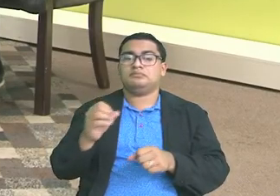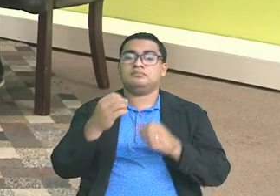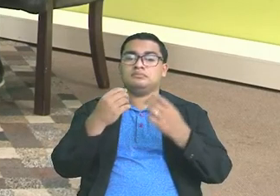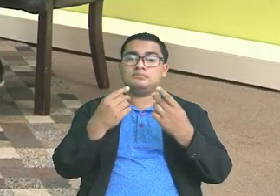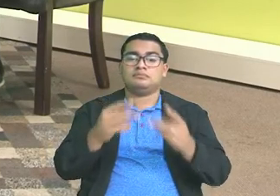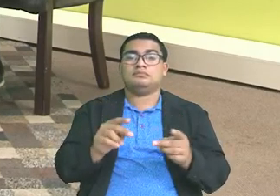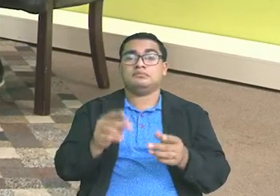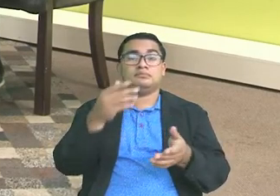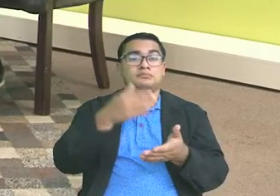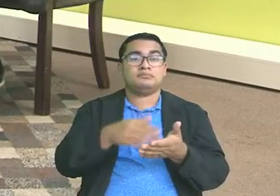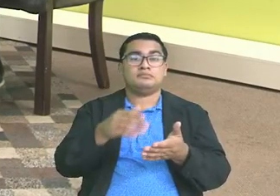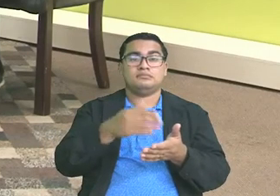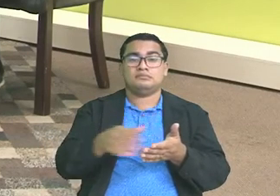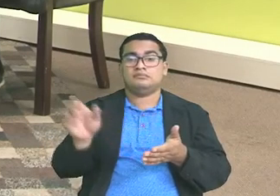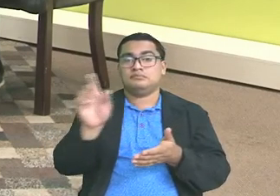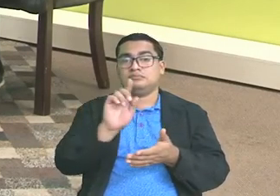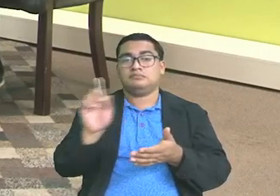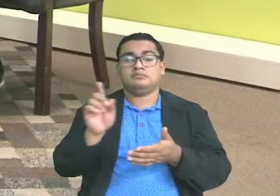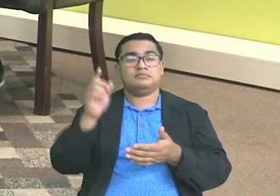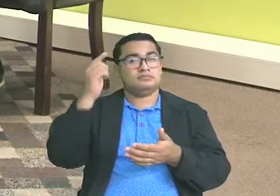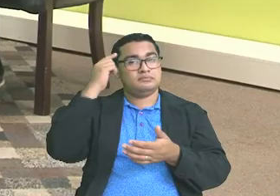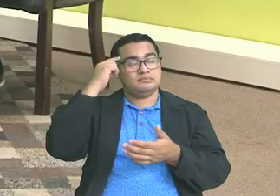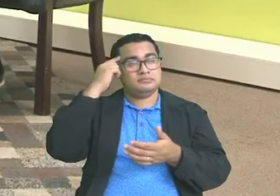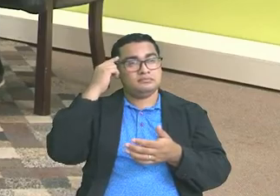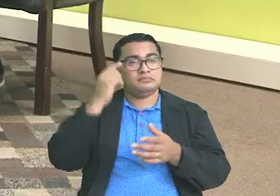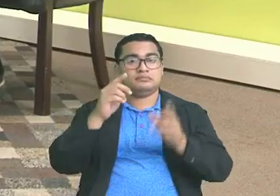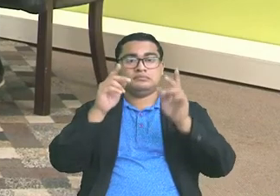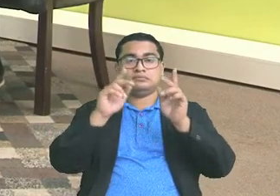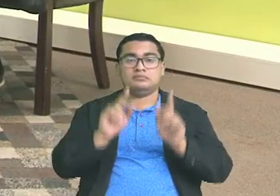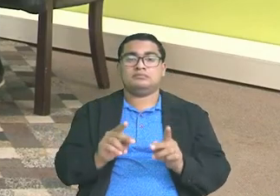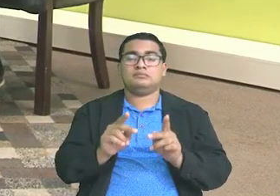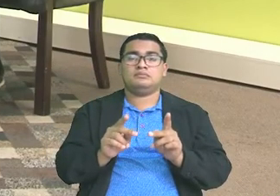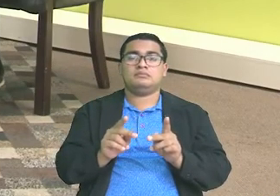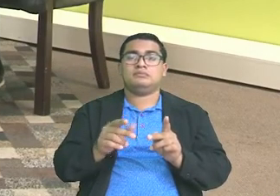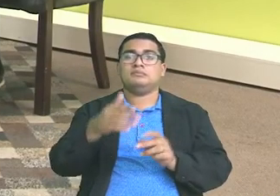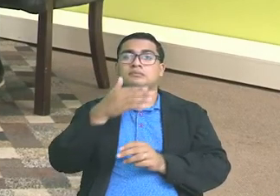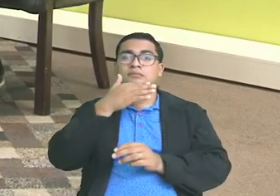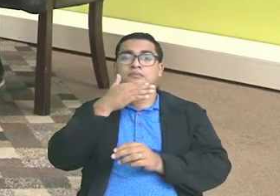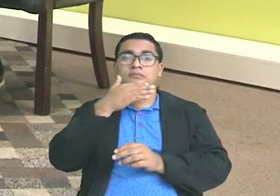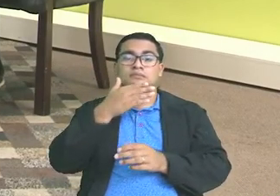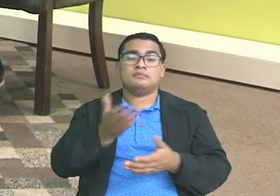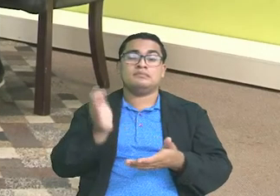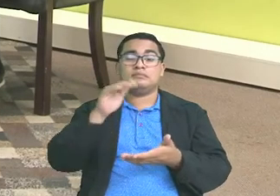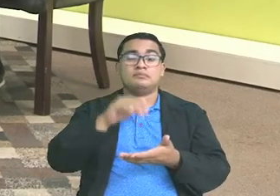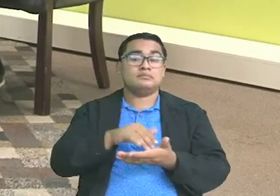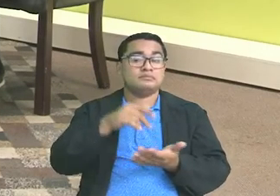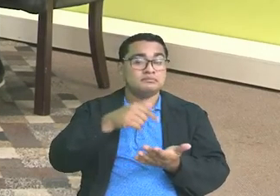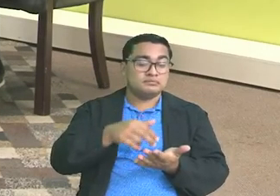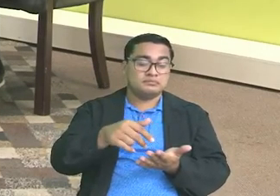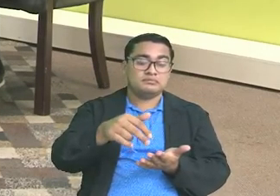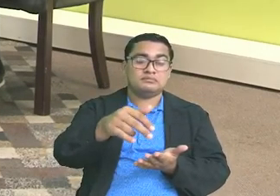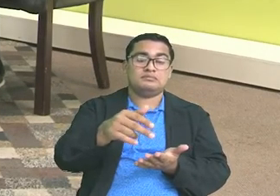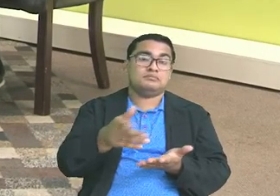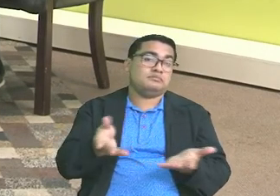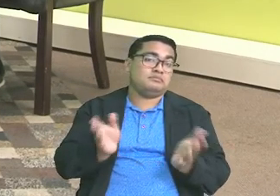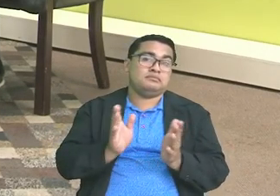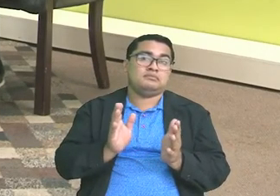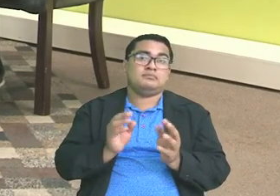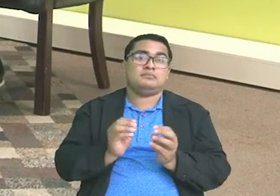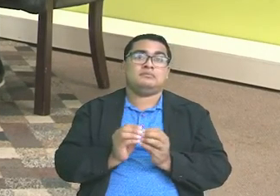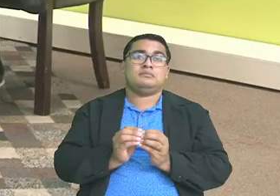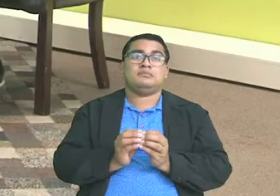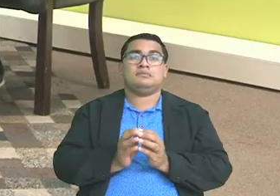no siempre es fácil. A veces pensamos que un paciente difícilmente va a volver a caminar porque quedó con